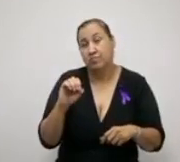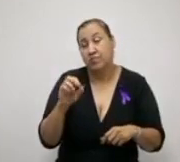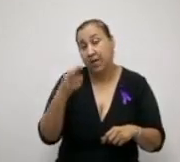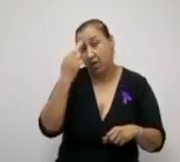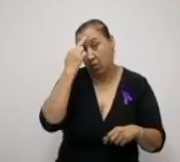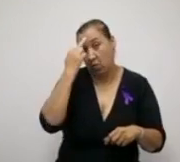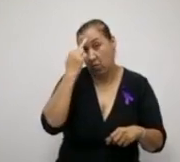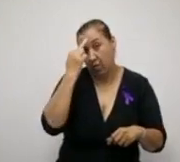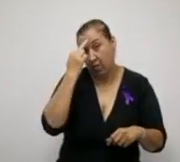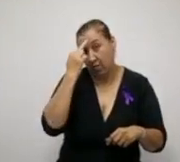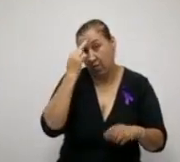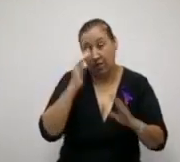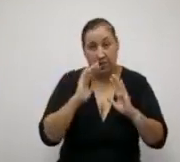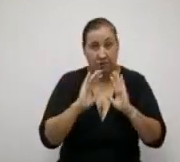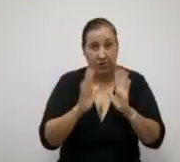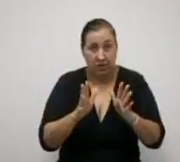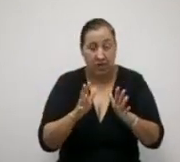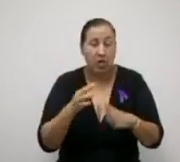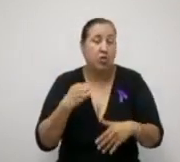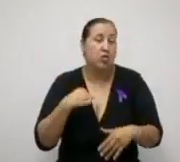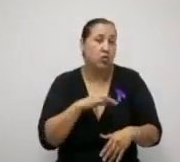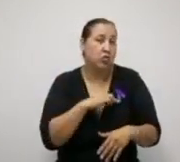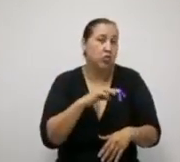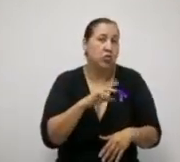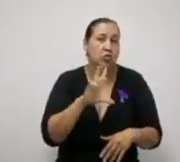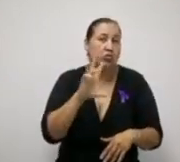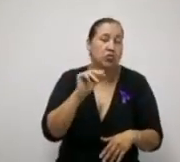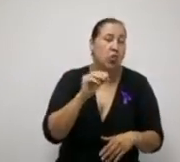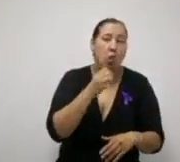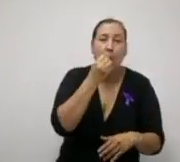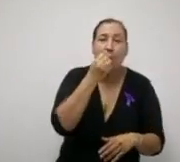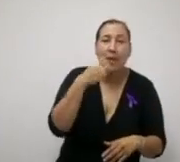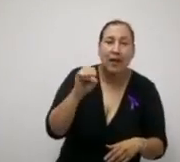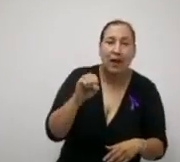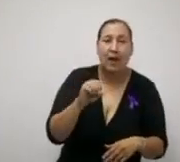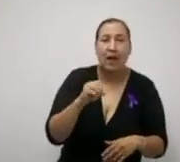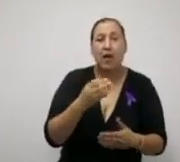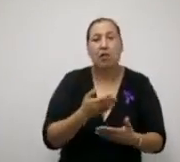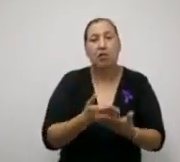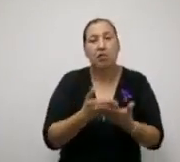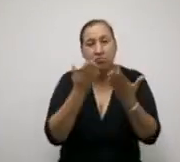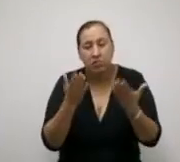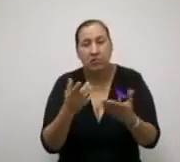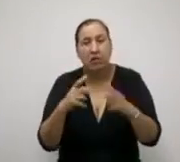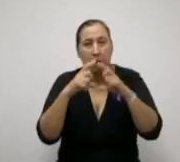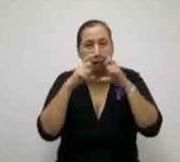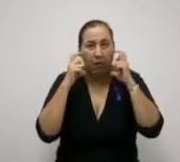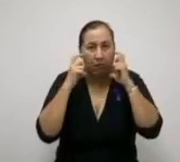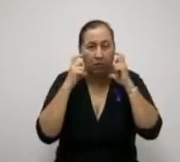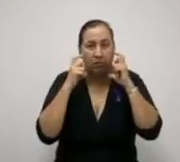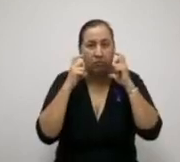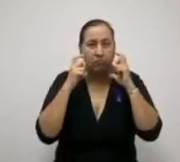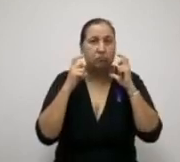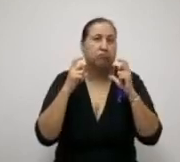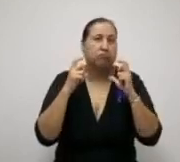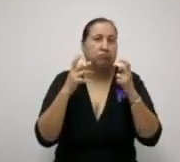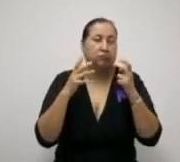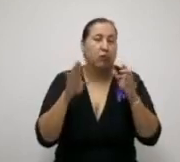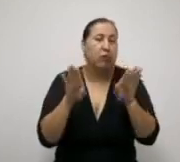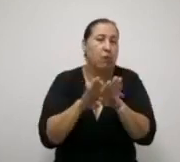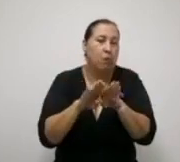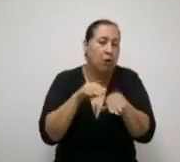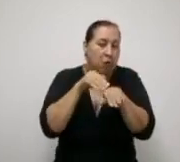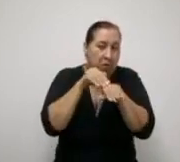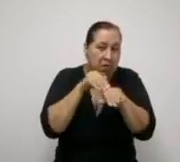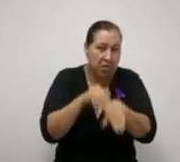Recordemos que como institución nuestras atribuciones no nos permiten obligar a que ustedes, no nos permiten obligarlos a